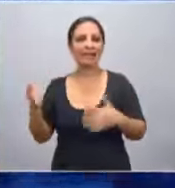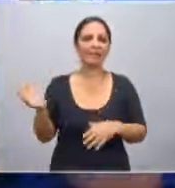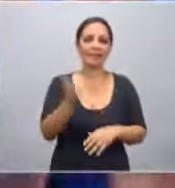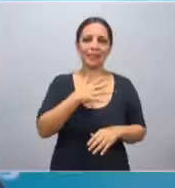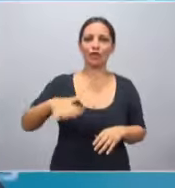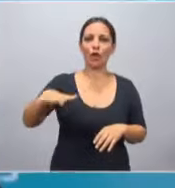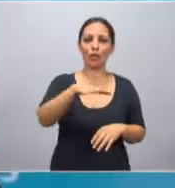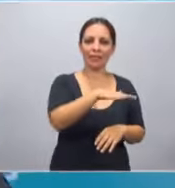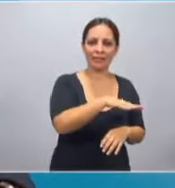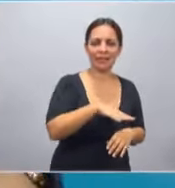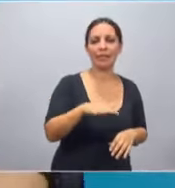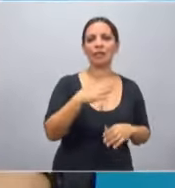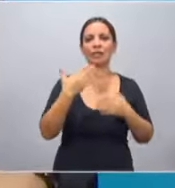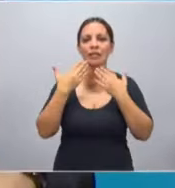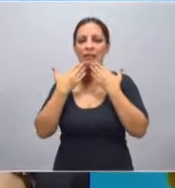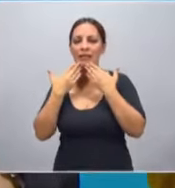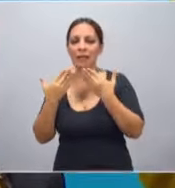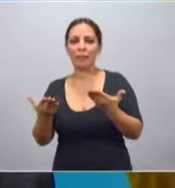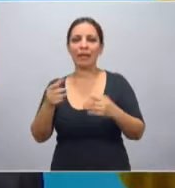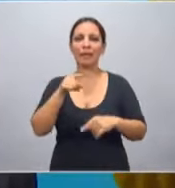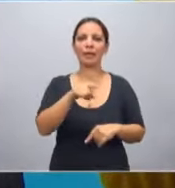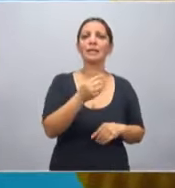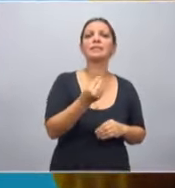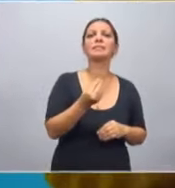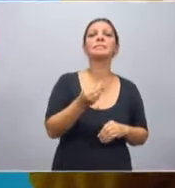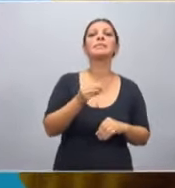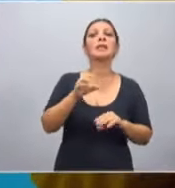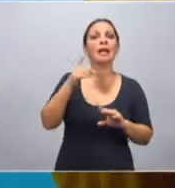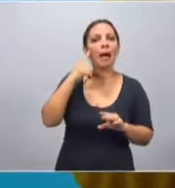distritos gracias a los chicos y chicas